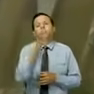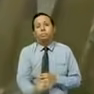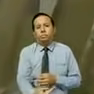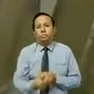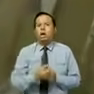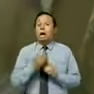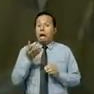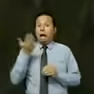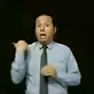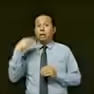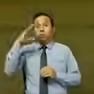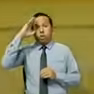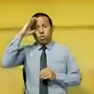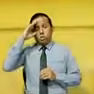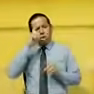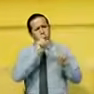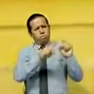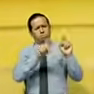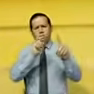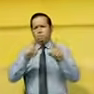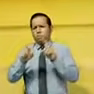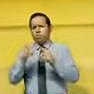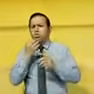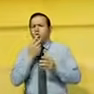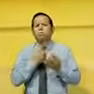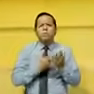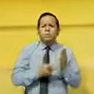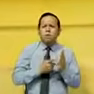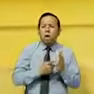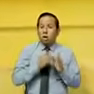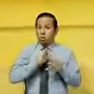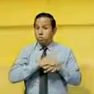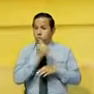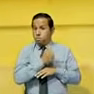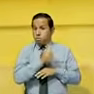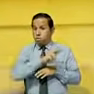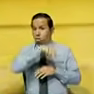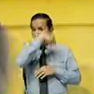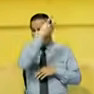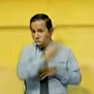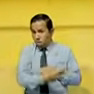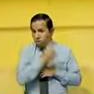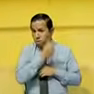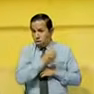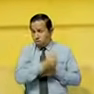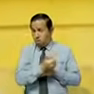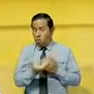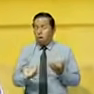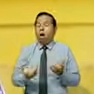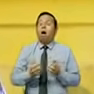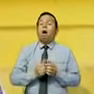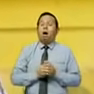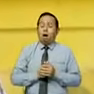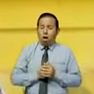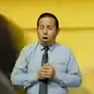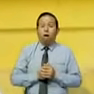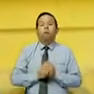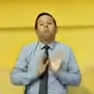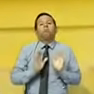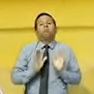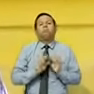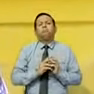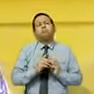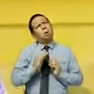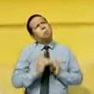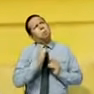indican los moradores del sector es que aparentemente se cayó el señor. ¿Perdió el equilibrio? Posiblemente perdió el equilibrio. ¿De qué piso